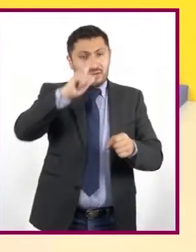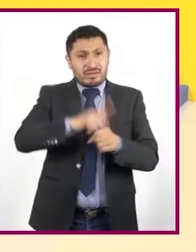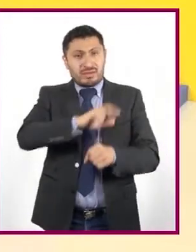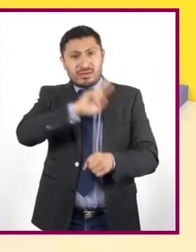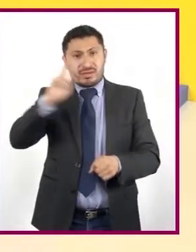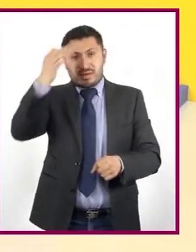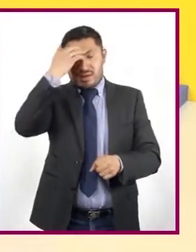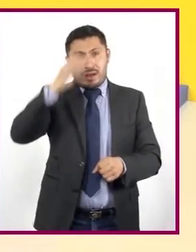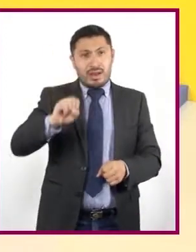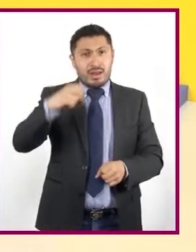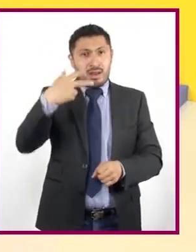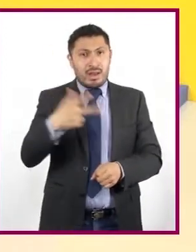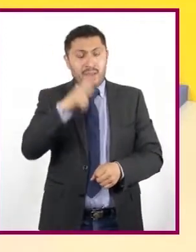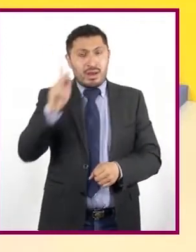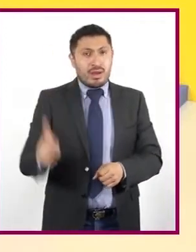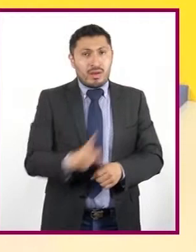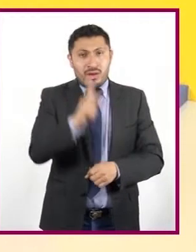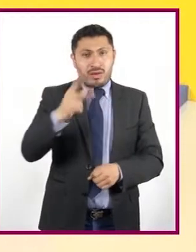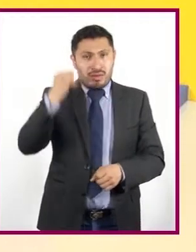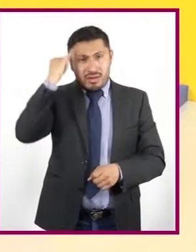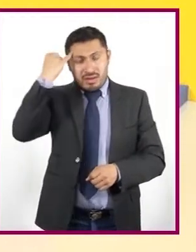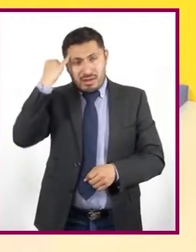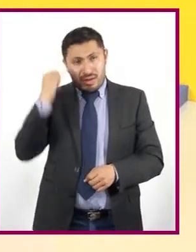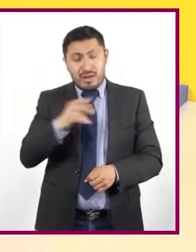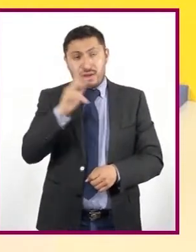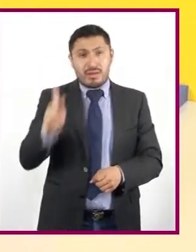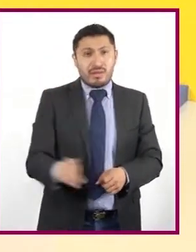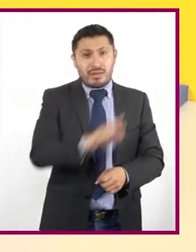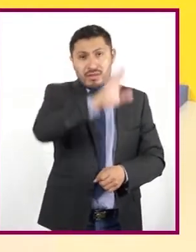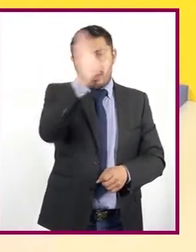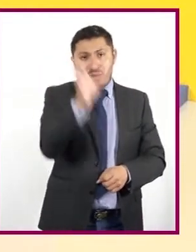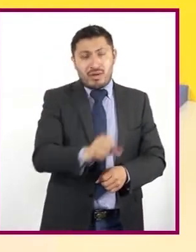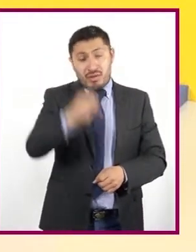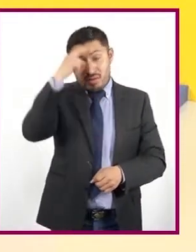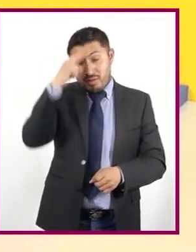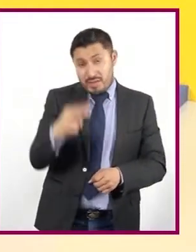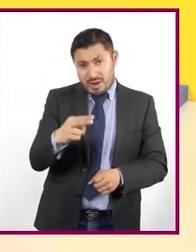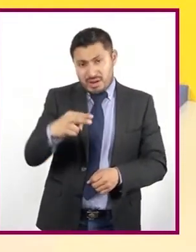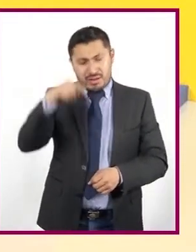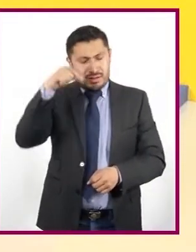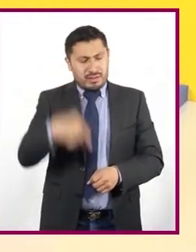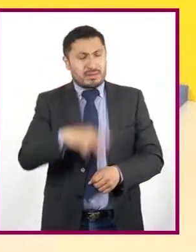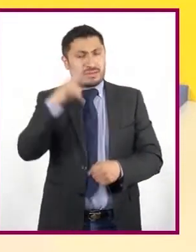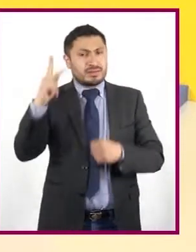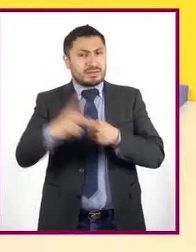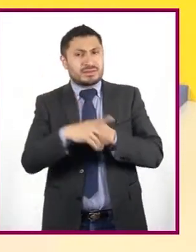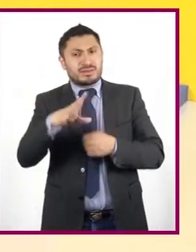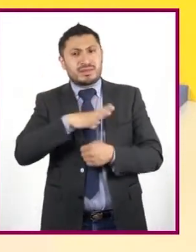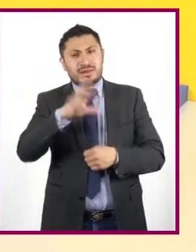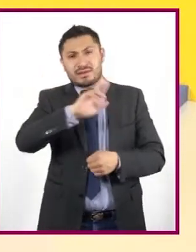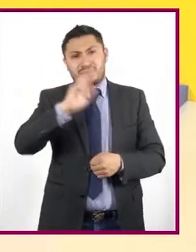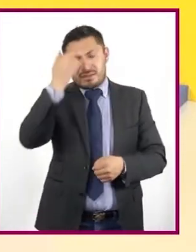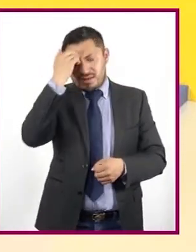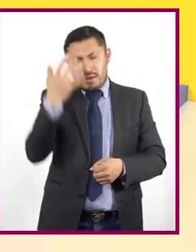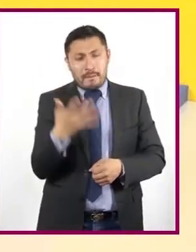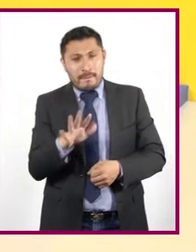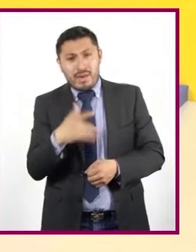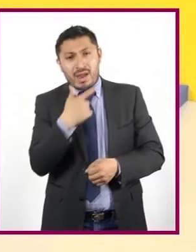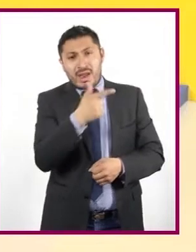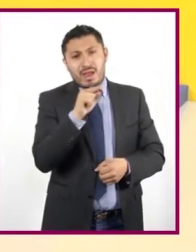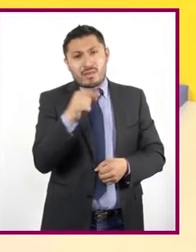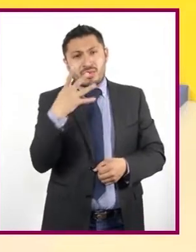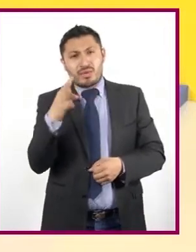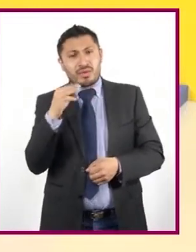68 pueblos indígenas y al pueblo afromexicano. En nuestro país se reconocen cerca de